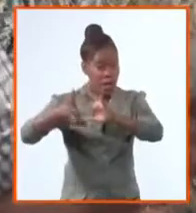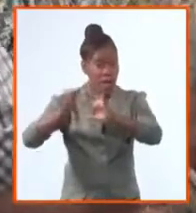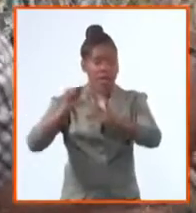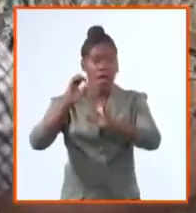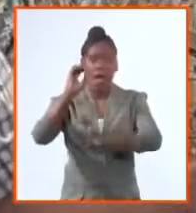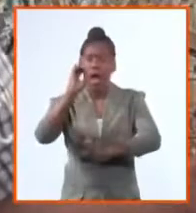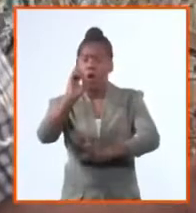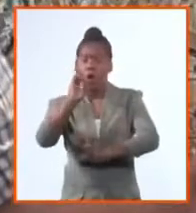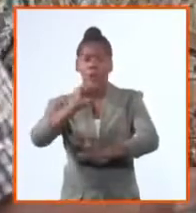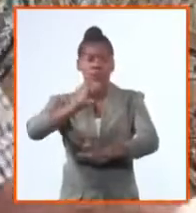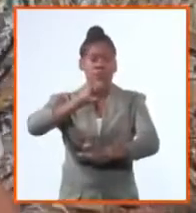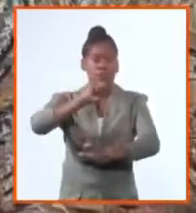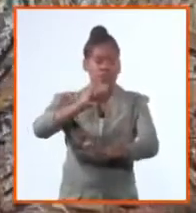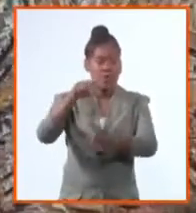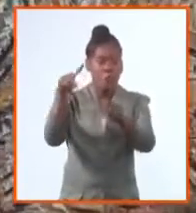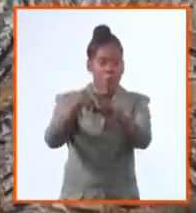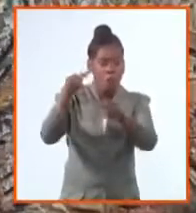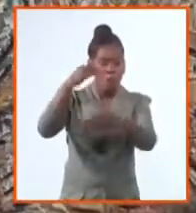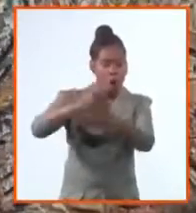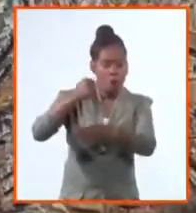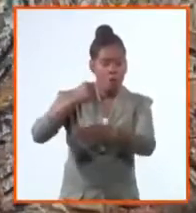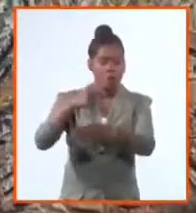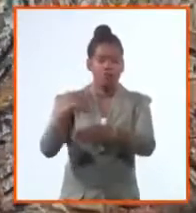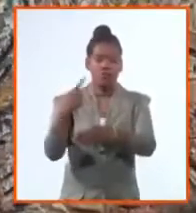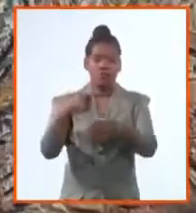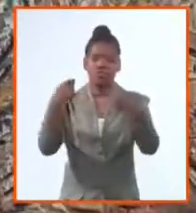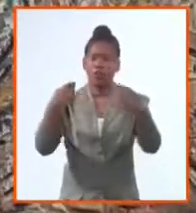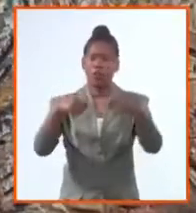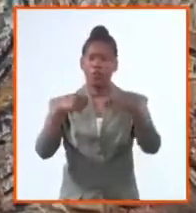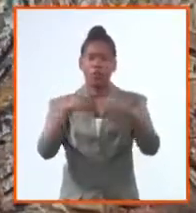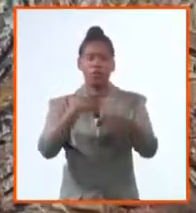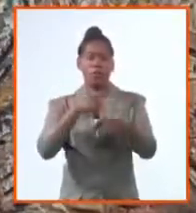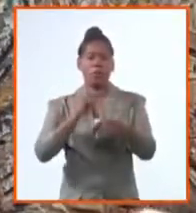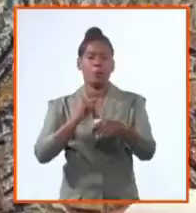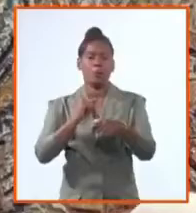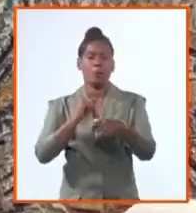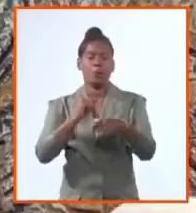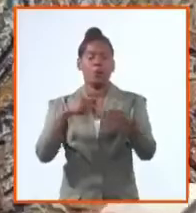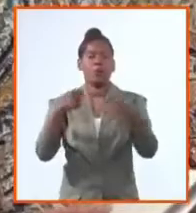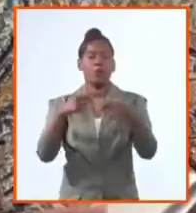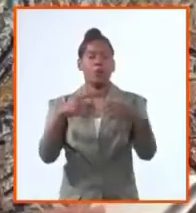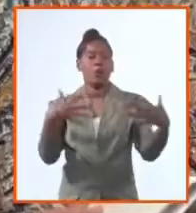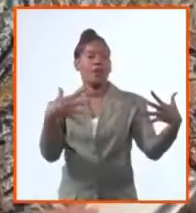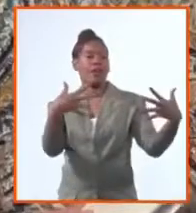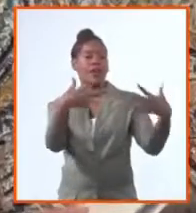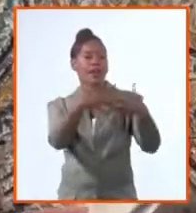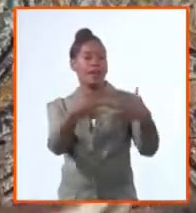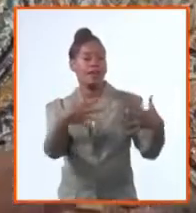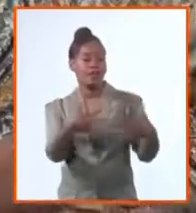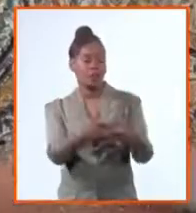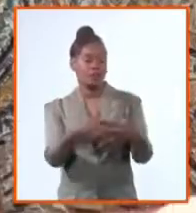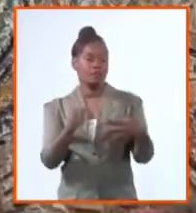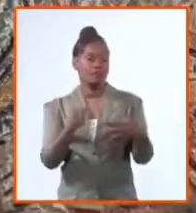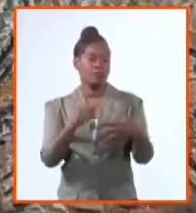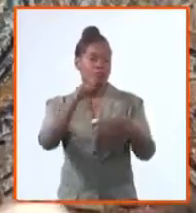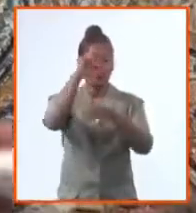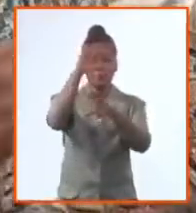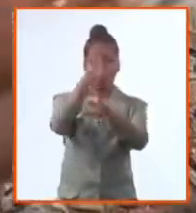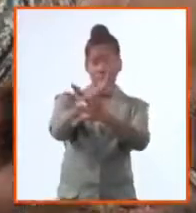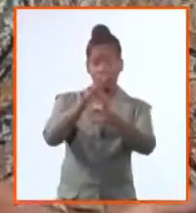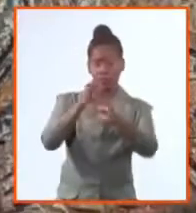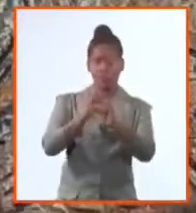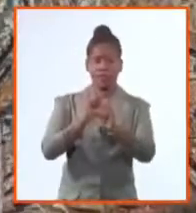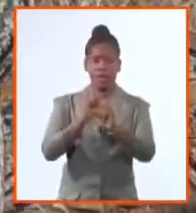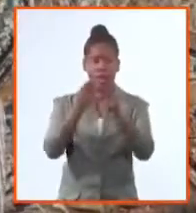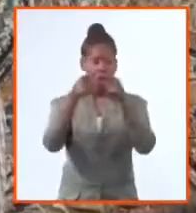casi que automáticamente, digamos, yo para resolver este problema tengo que acudir a la investigación científica buscando la innovación para resolver el problema. Que así